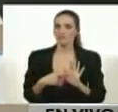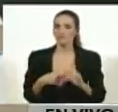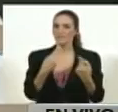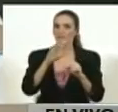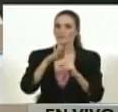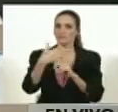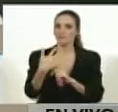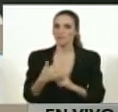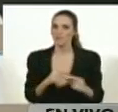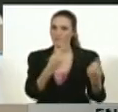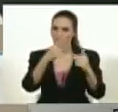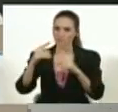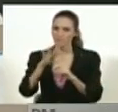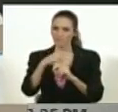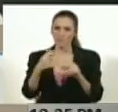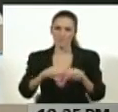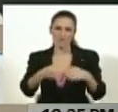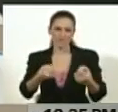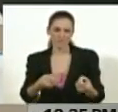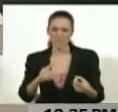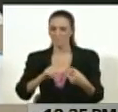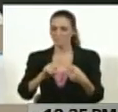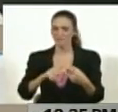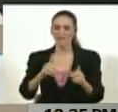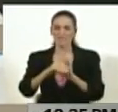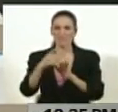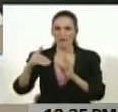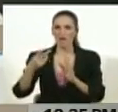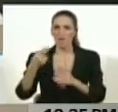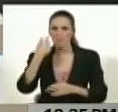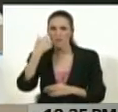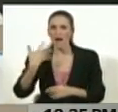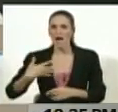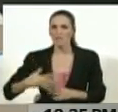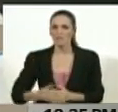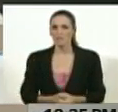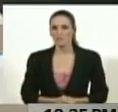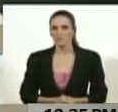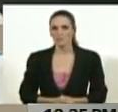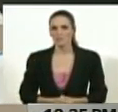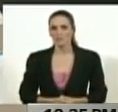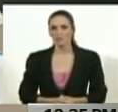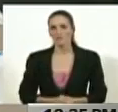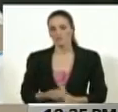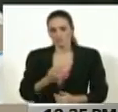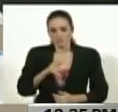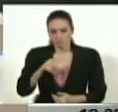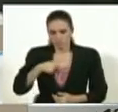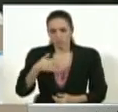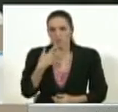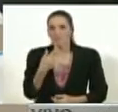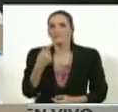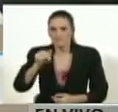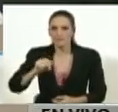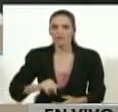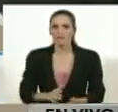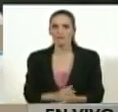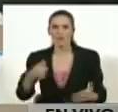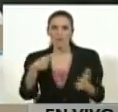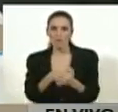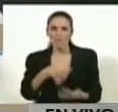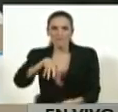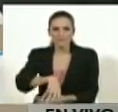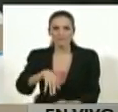escenas de violaciones a los Derechos Humanos nosotros aquí podríamos referir golpes